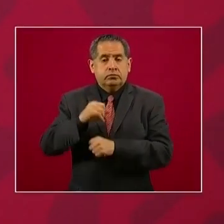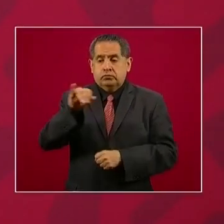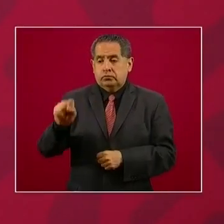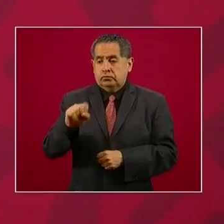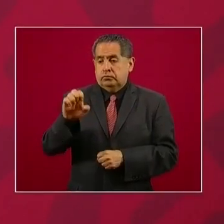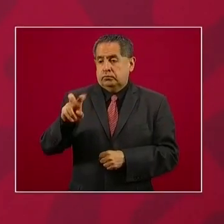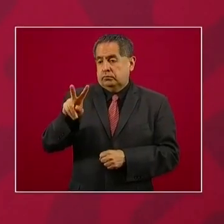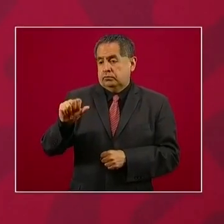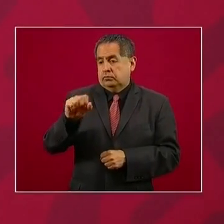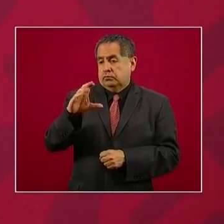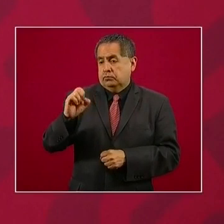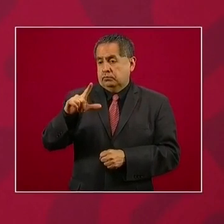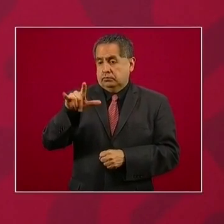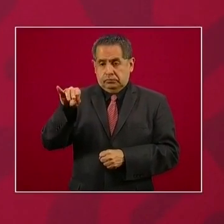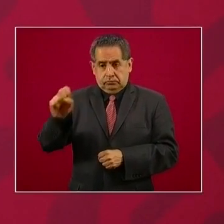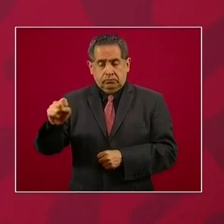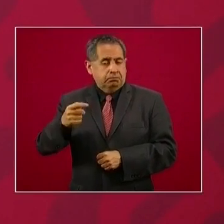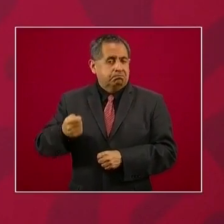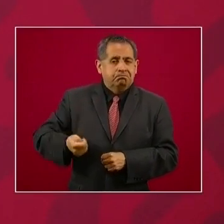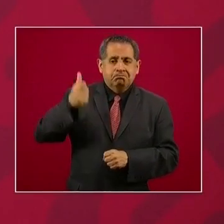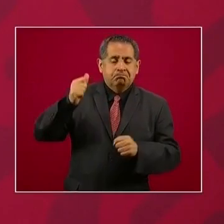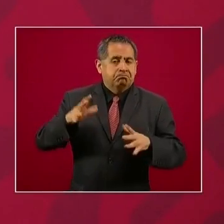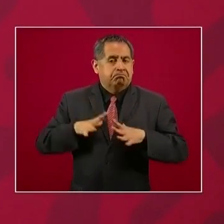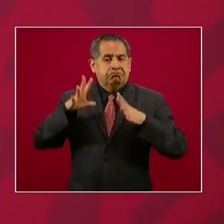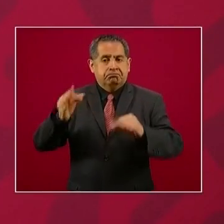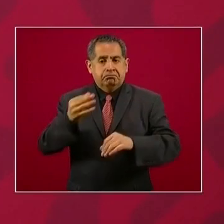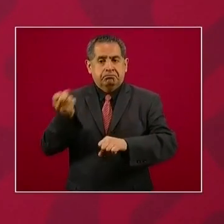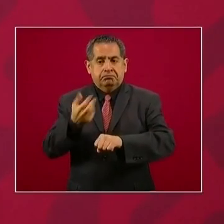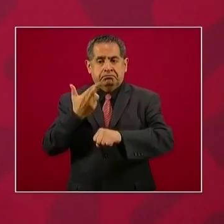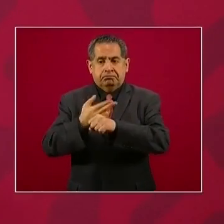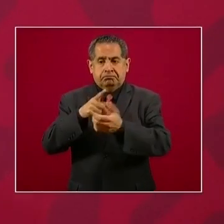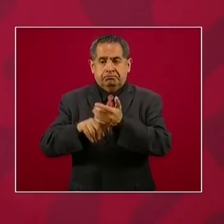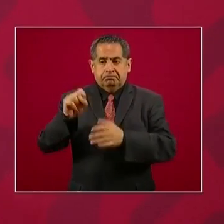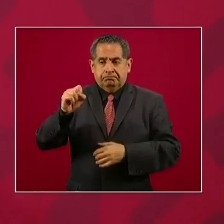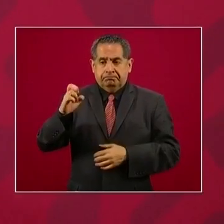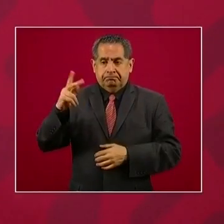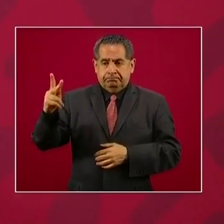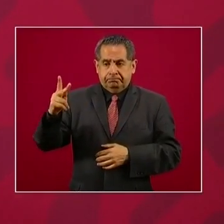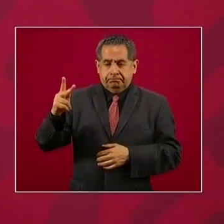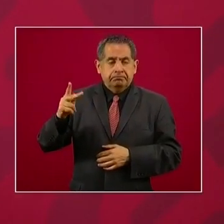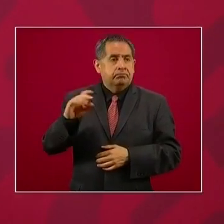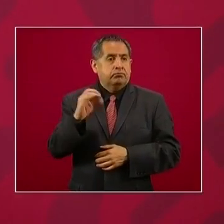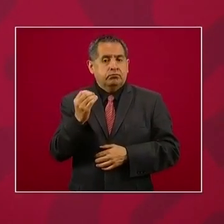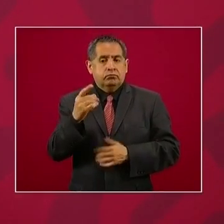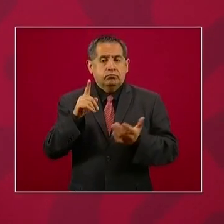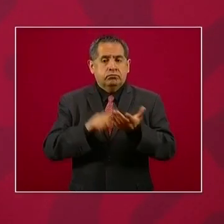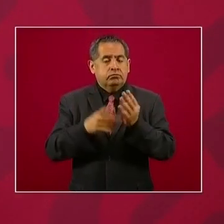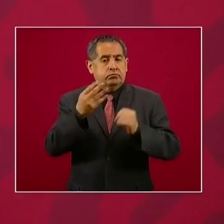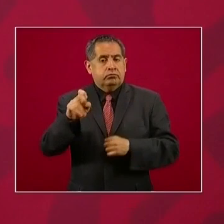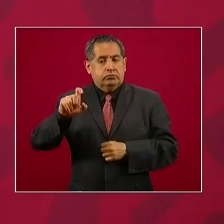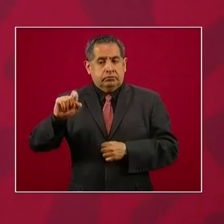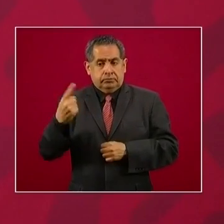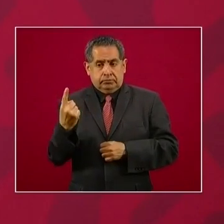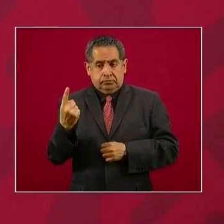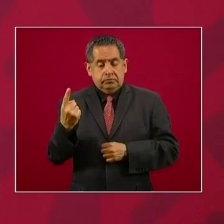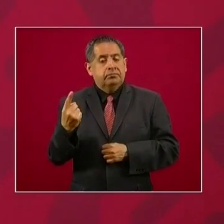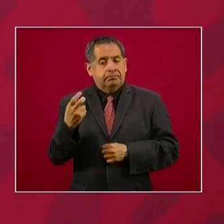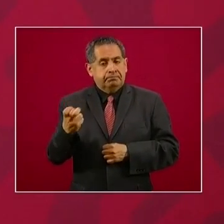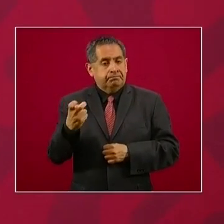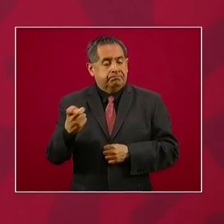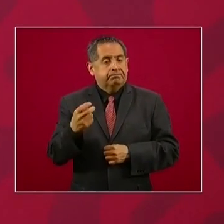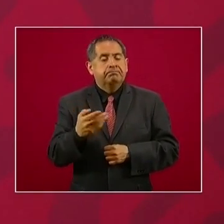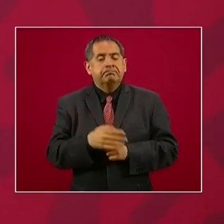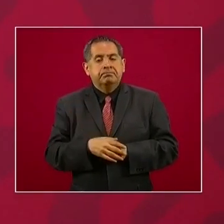ocupará por primera vez la secretaria de educación pública en octubre de 1921 los